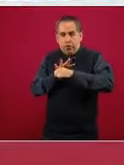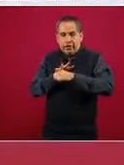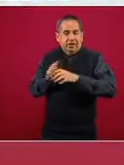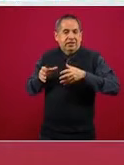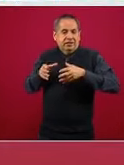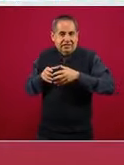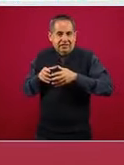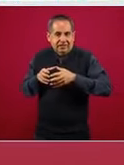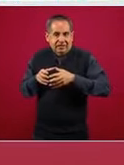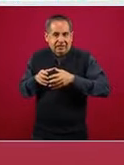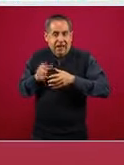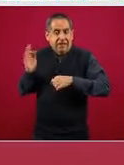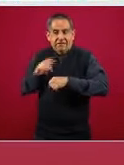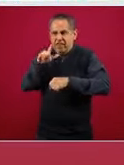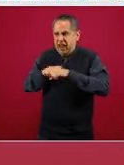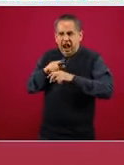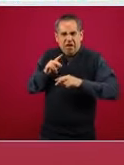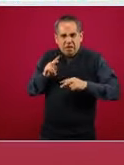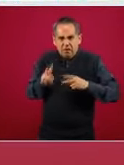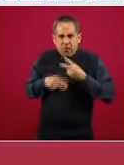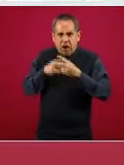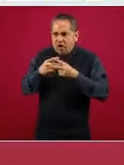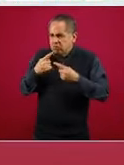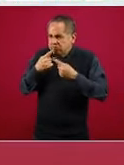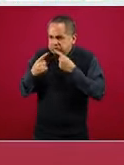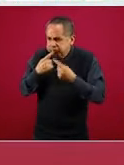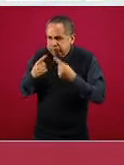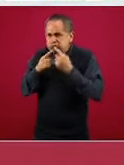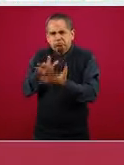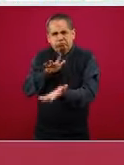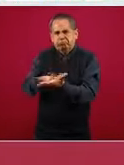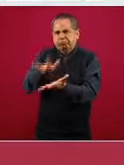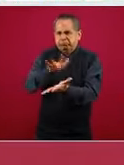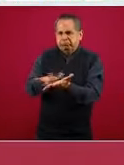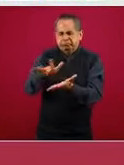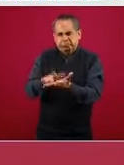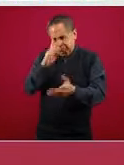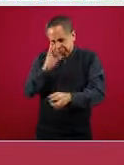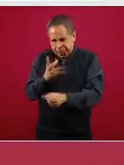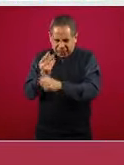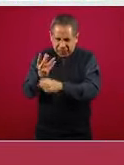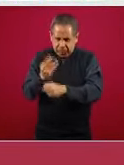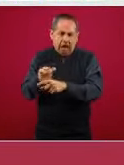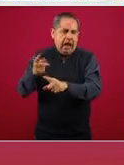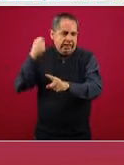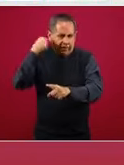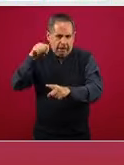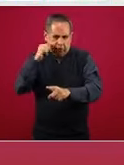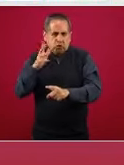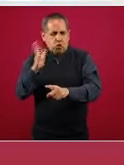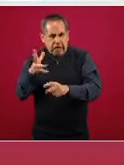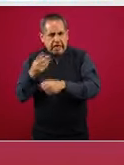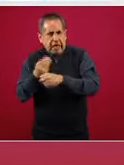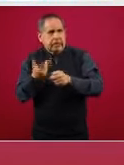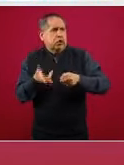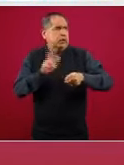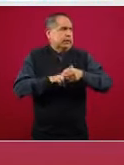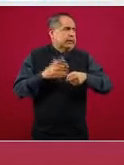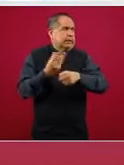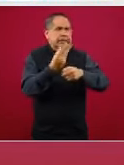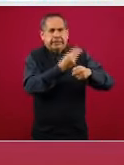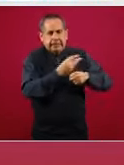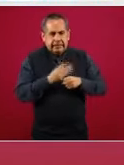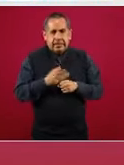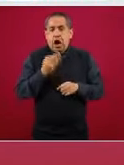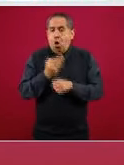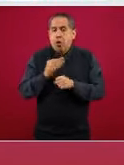las instituciones federales nos dimos a la tarea de apoyar los esfuerzos que ya estaba haciendo el gobierno de Tabasco y